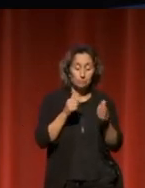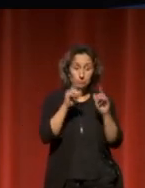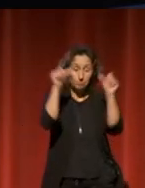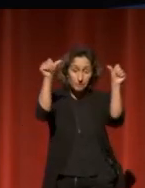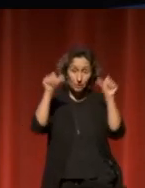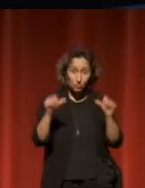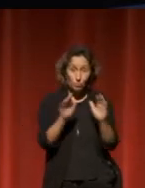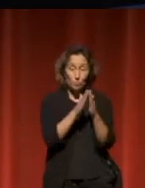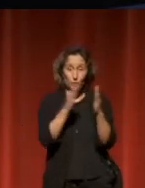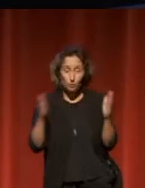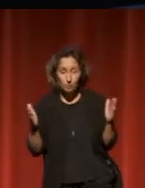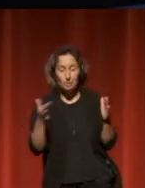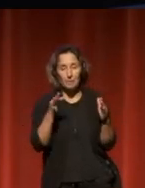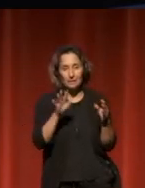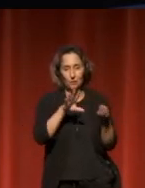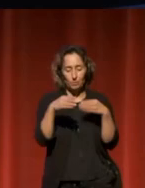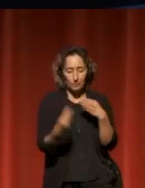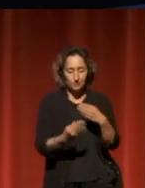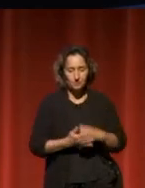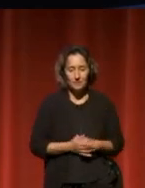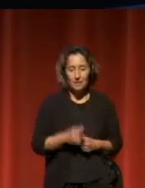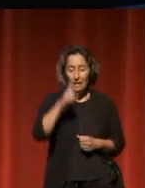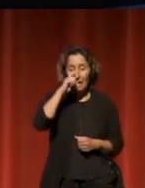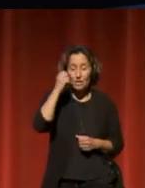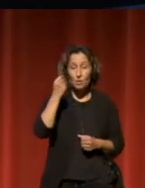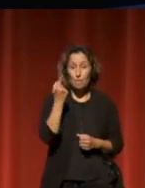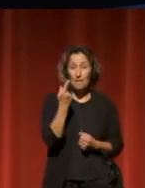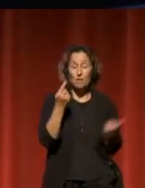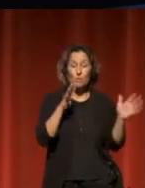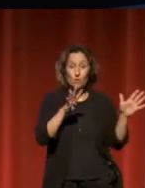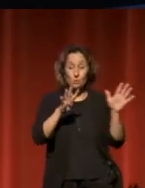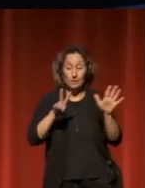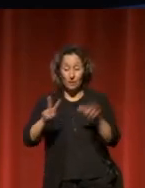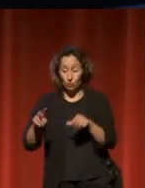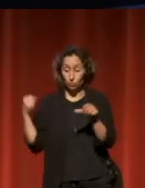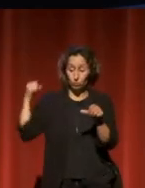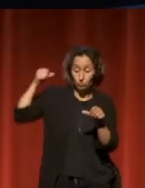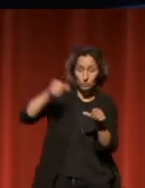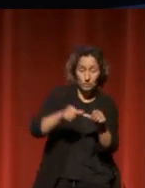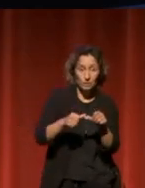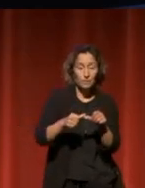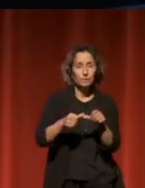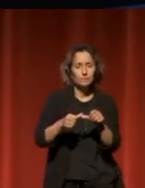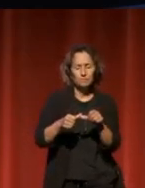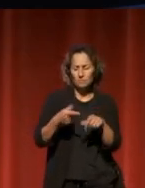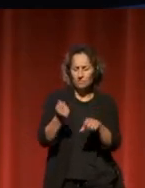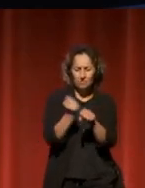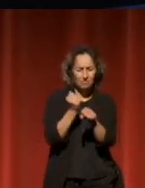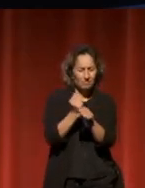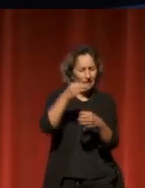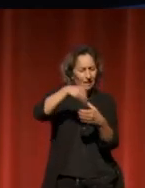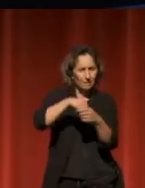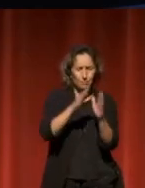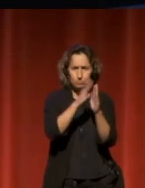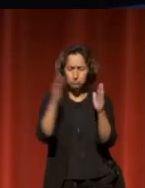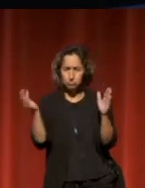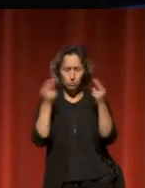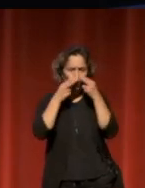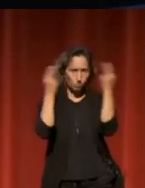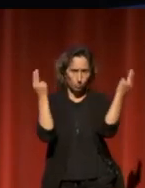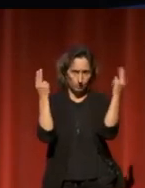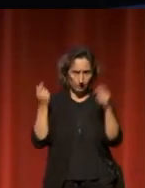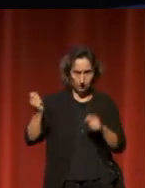y Documentación. Desde el año 1992 ha desarrollado la profesión bibliotecaria en bibliotecas